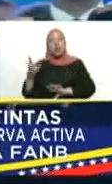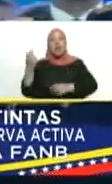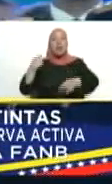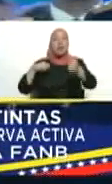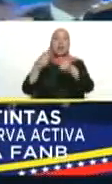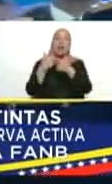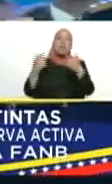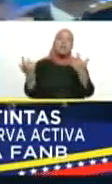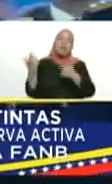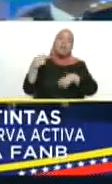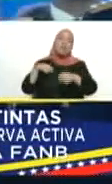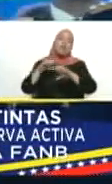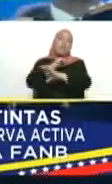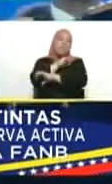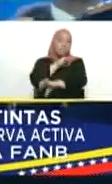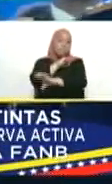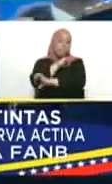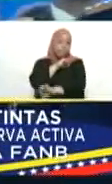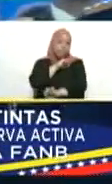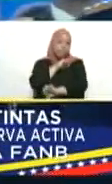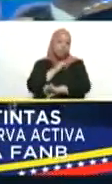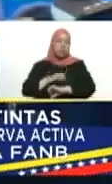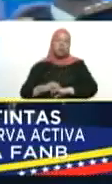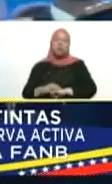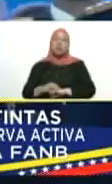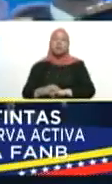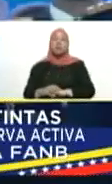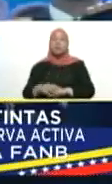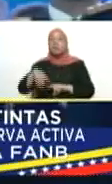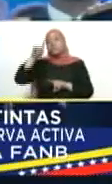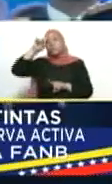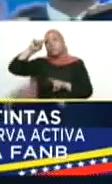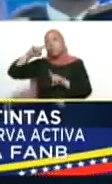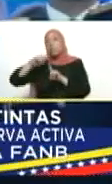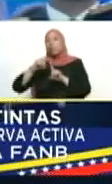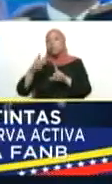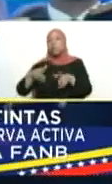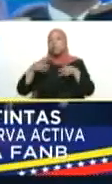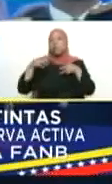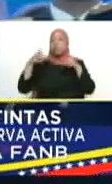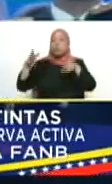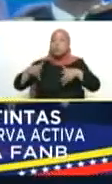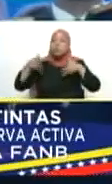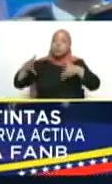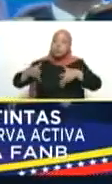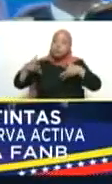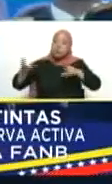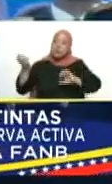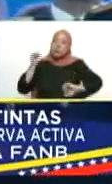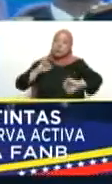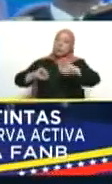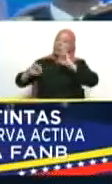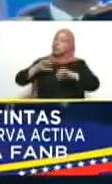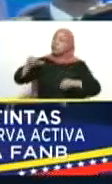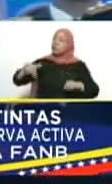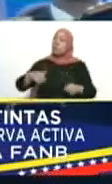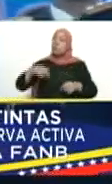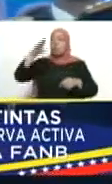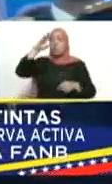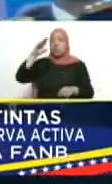y por los logros que ha tenido en el fortalecimiento de la capacidad combativa de nuestra Fuerza